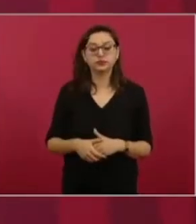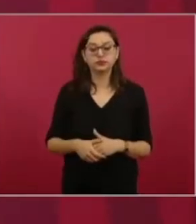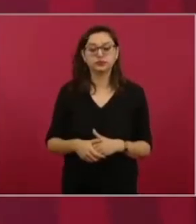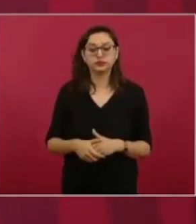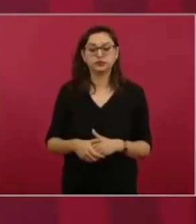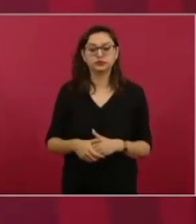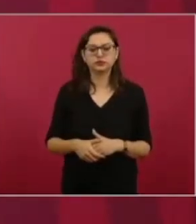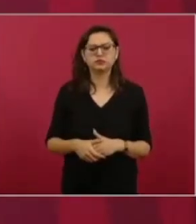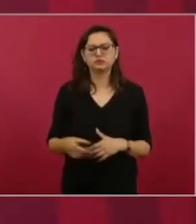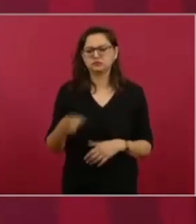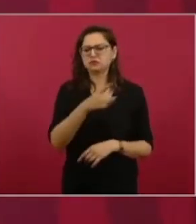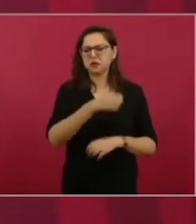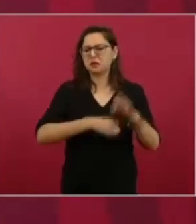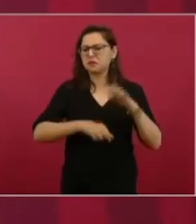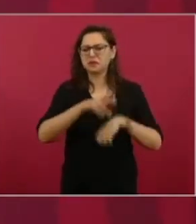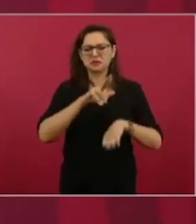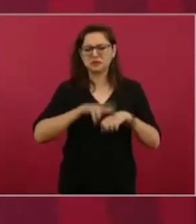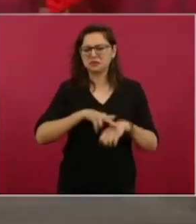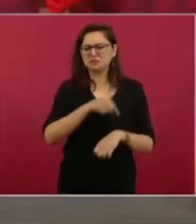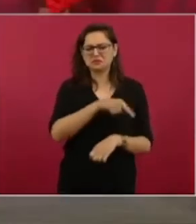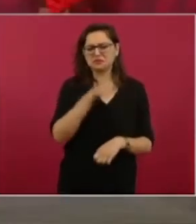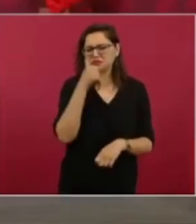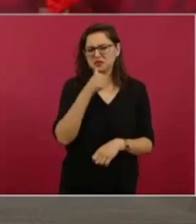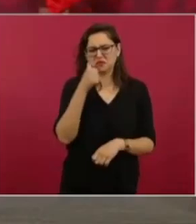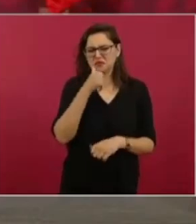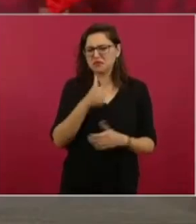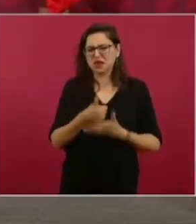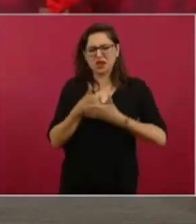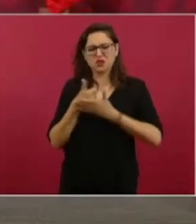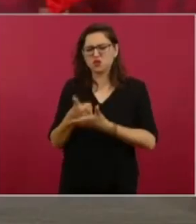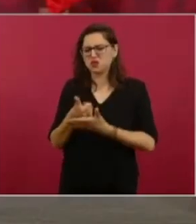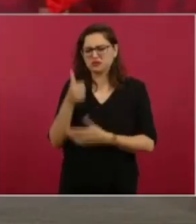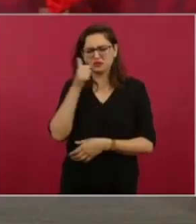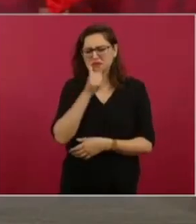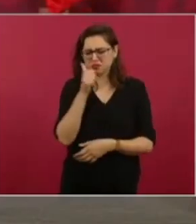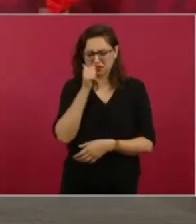Y ellos siempre han ayudado, los industriales de Monterrey.